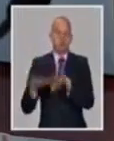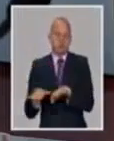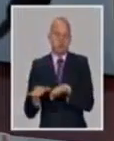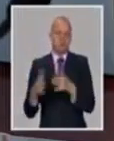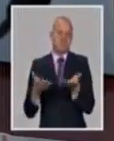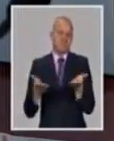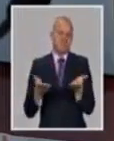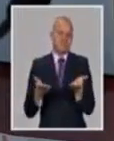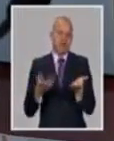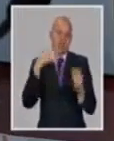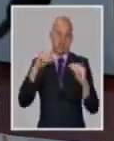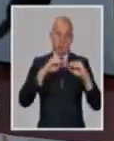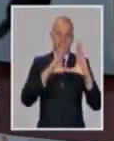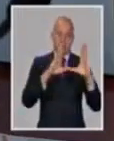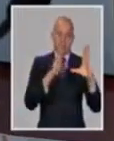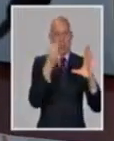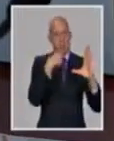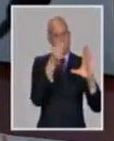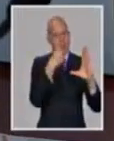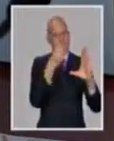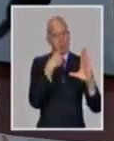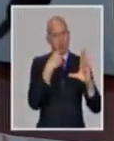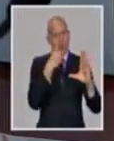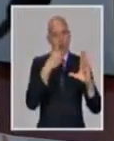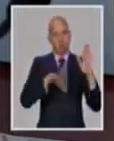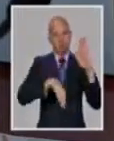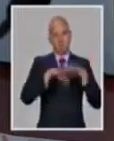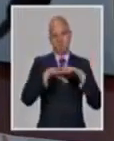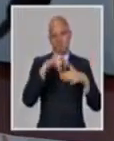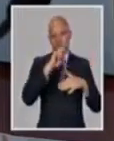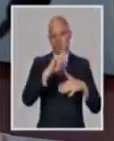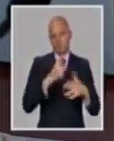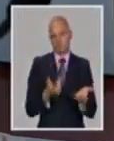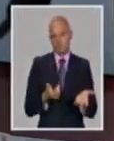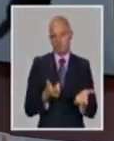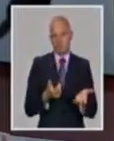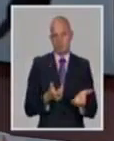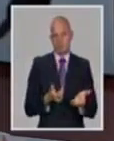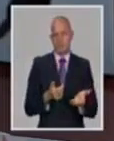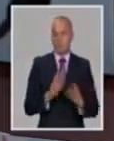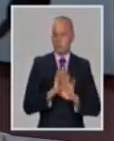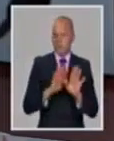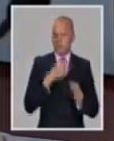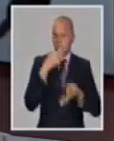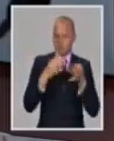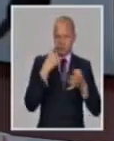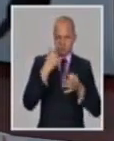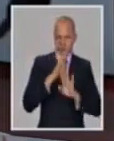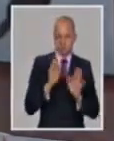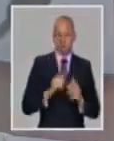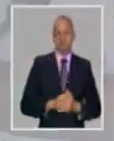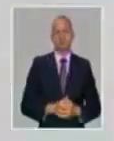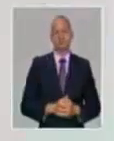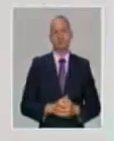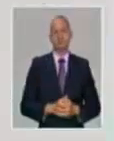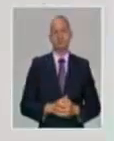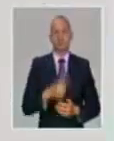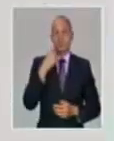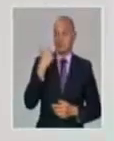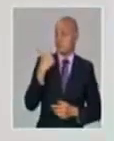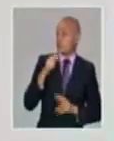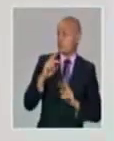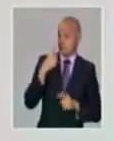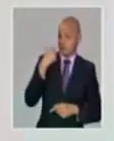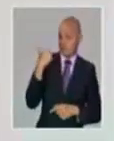además también favorece las producciones agrícolas. Ahí se pueden mostrar, incluso porque lo estamos mostrando